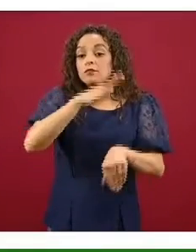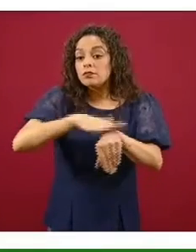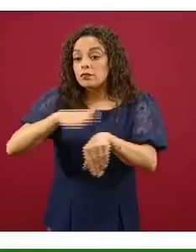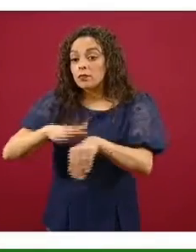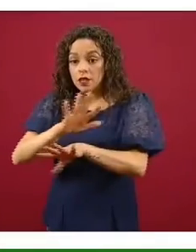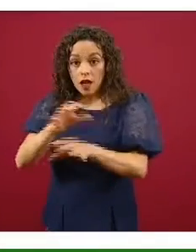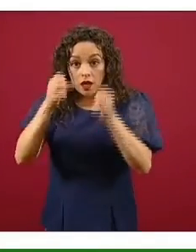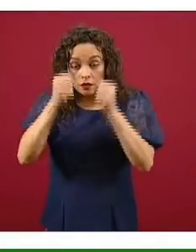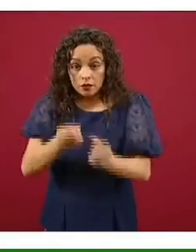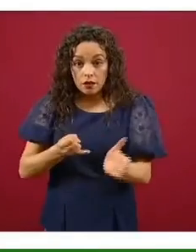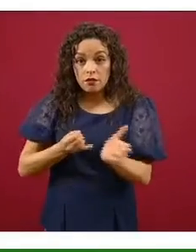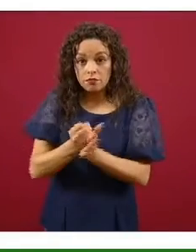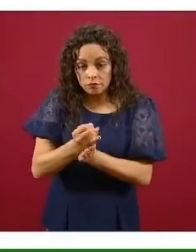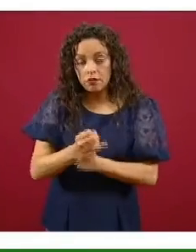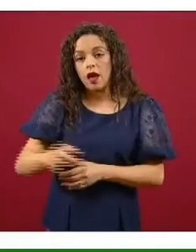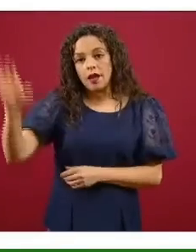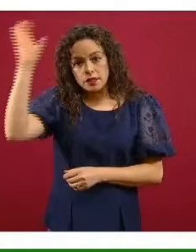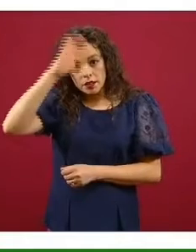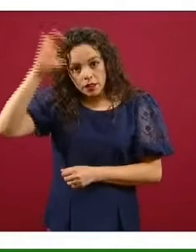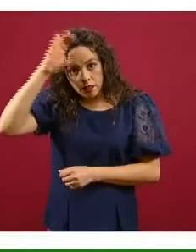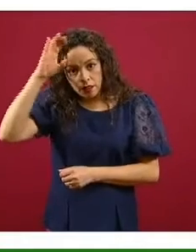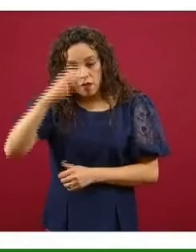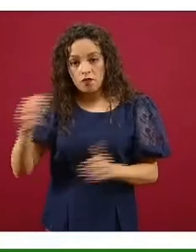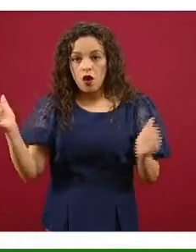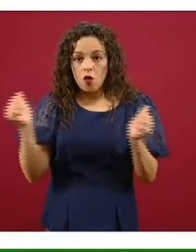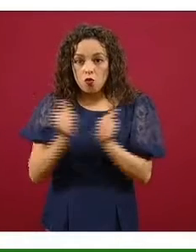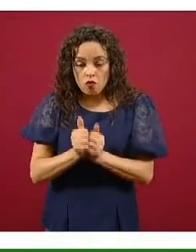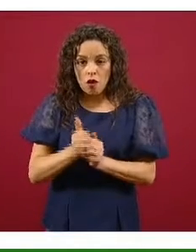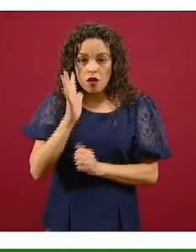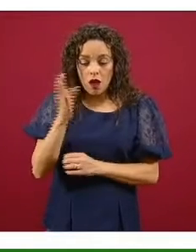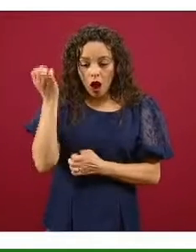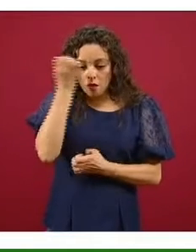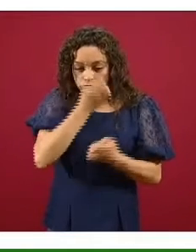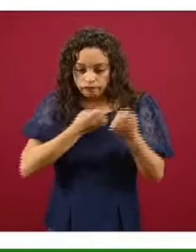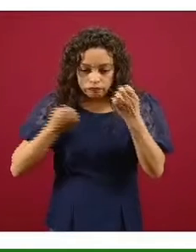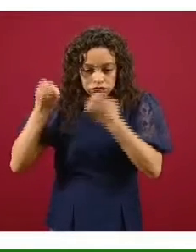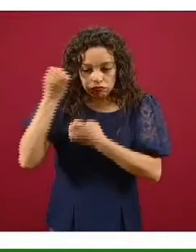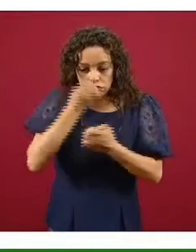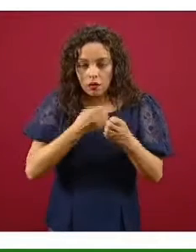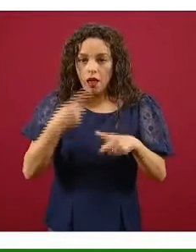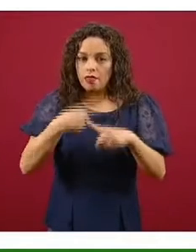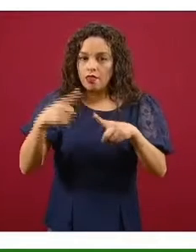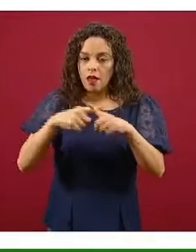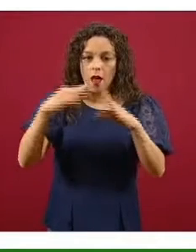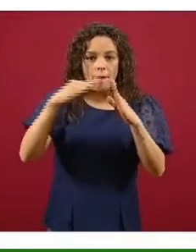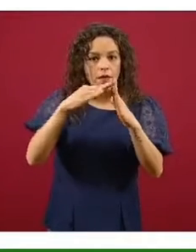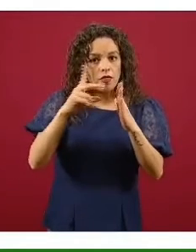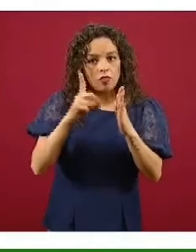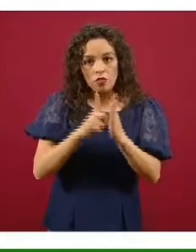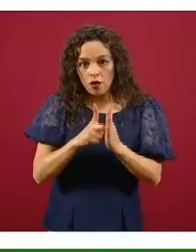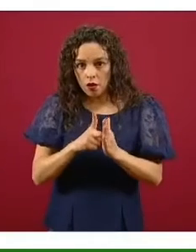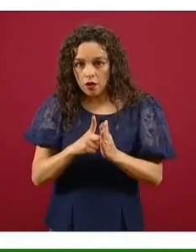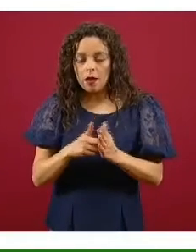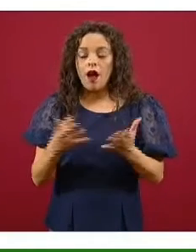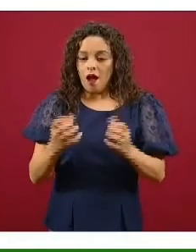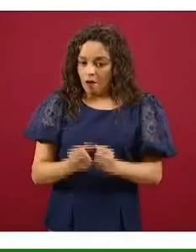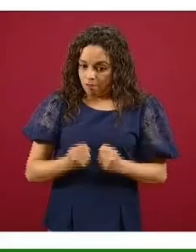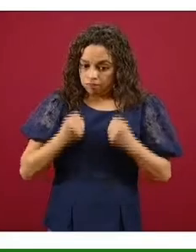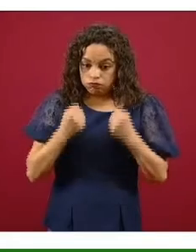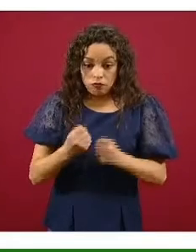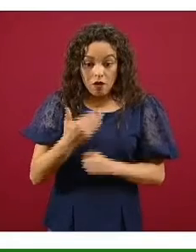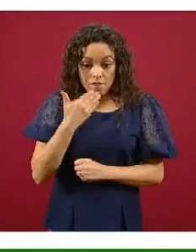en ensayos clínicos con metodología adecuada y robustos. El hecho de que estemos en una